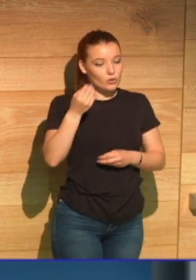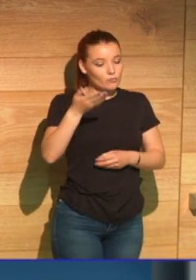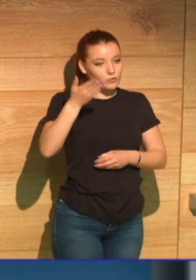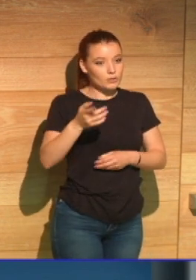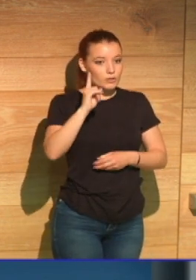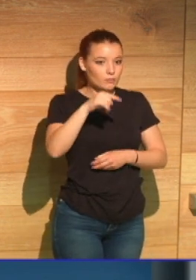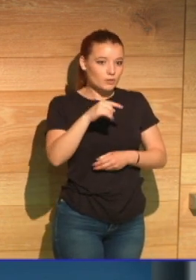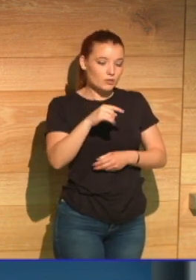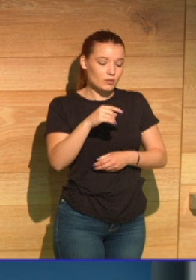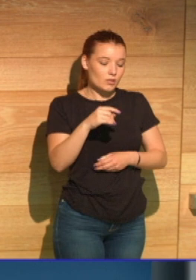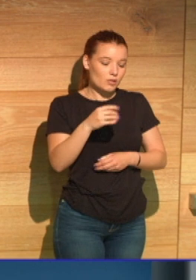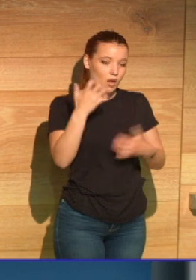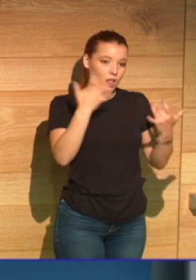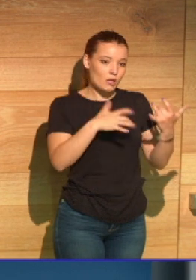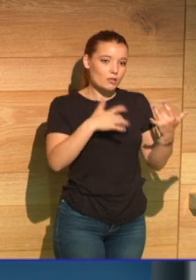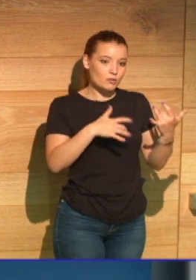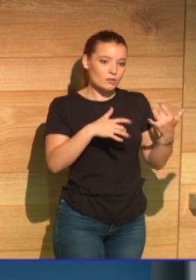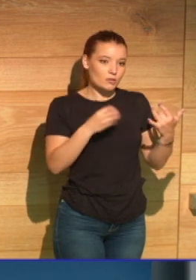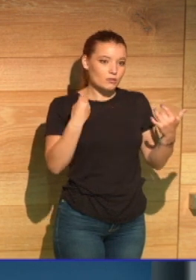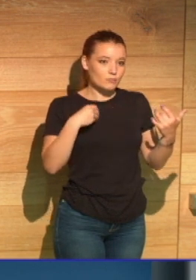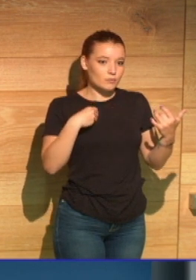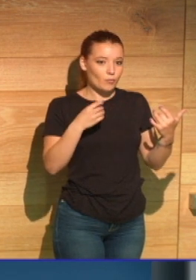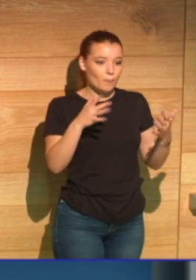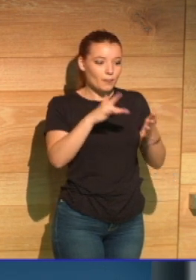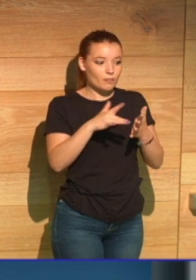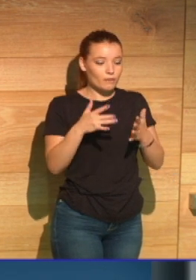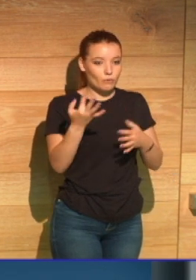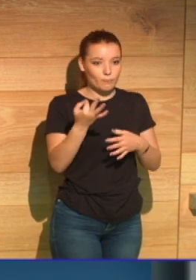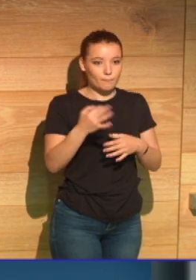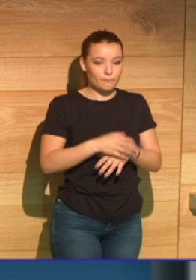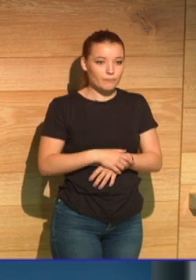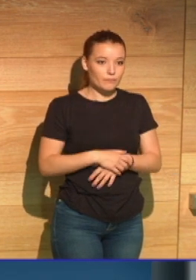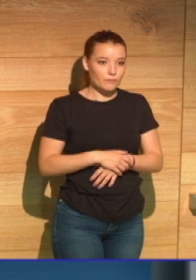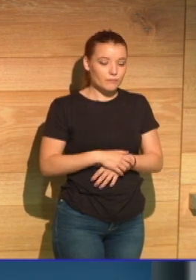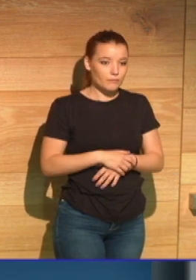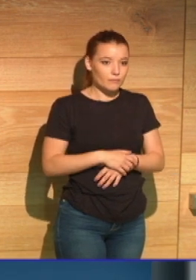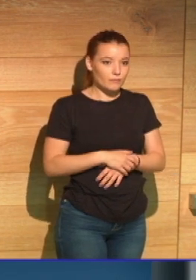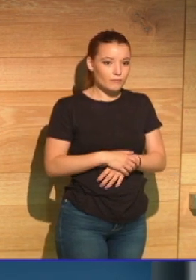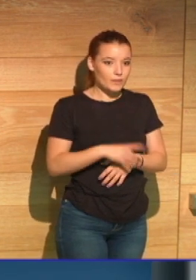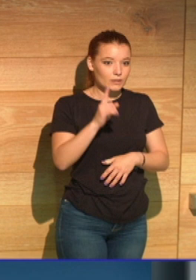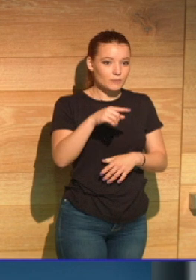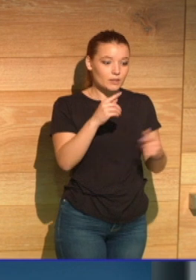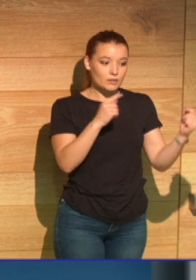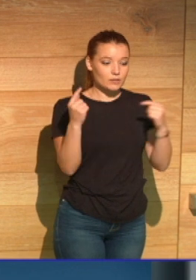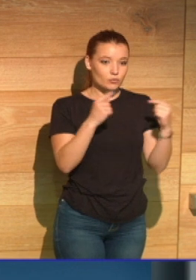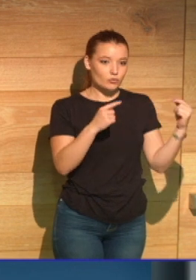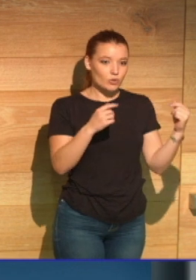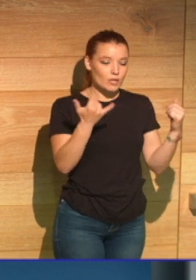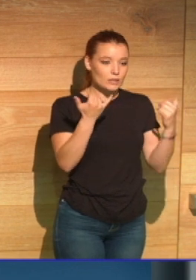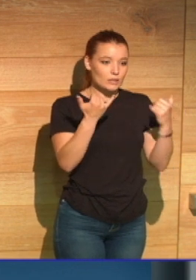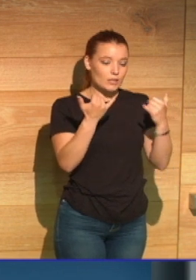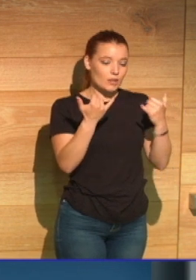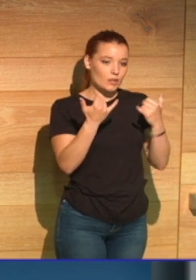mesa de discusión otra vez del aquí y el ahora y lo que pasa si eres un trabajador de la gestión cultural, y las discusiones muy divertidas, por ejemplo, que